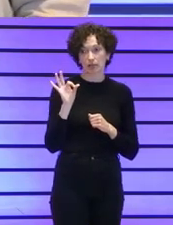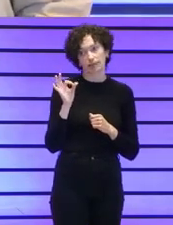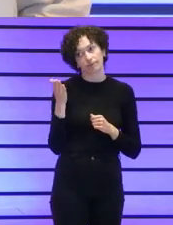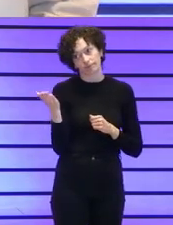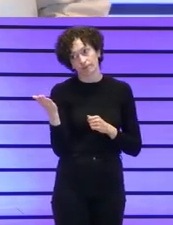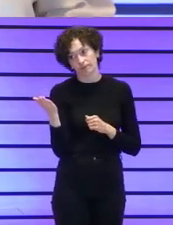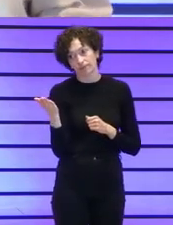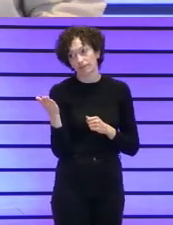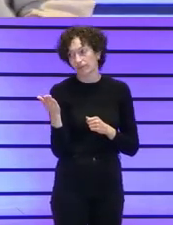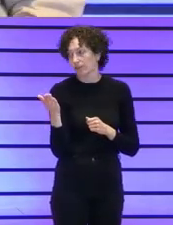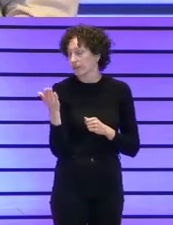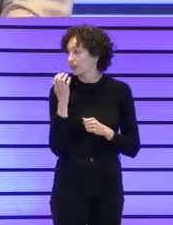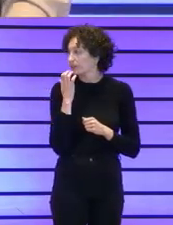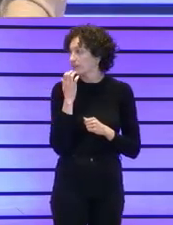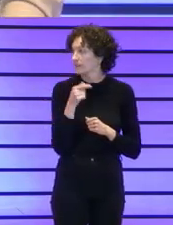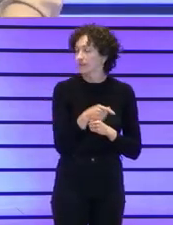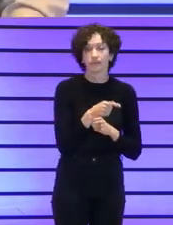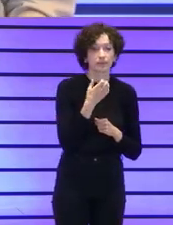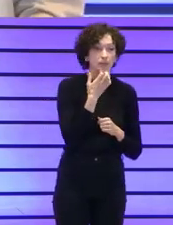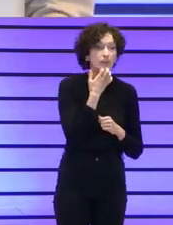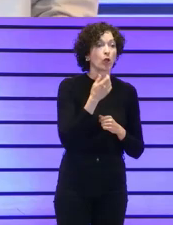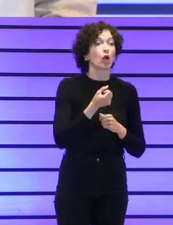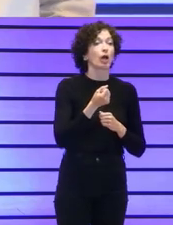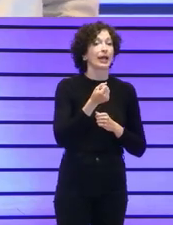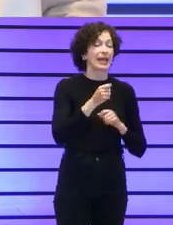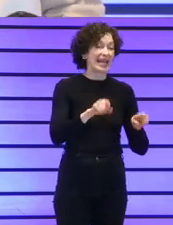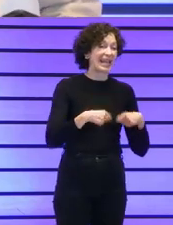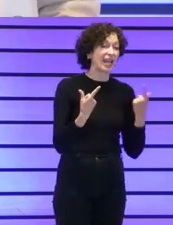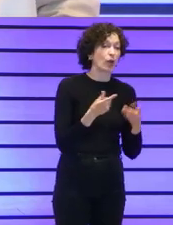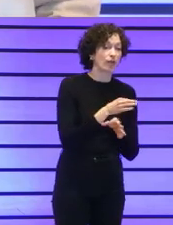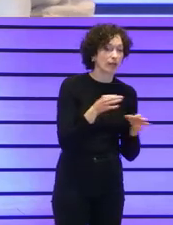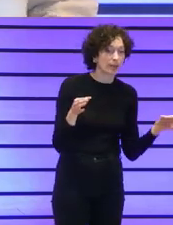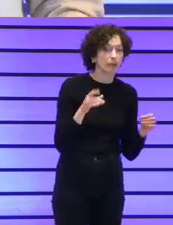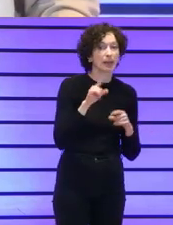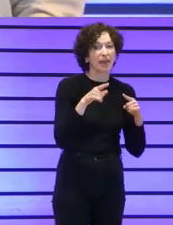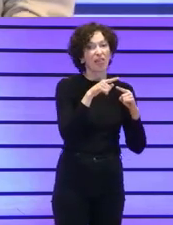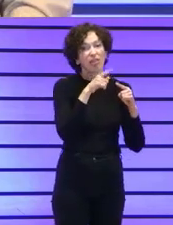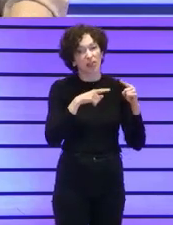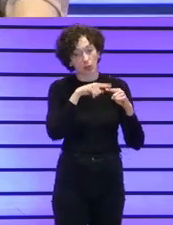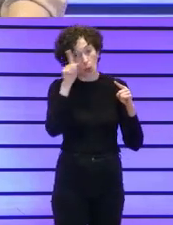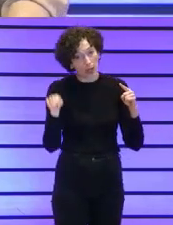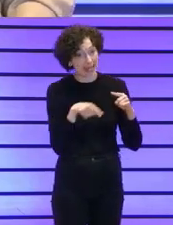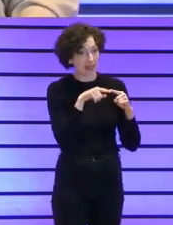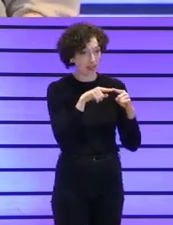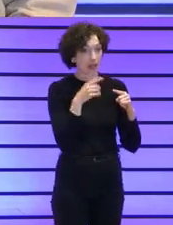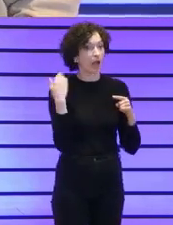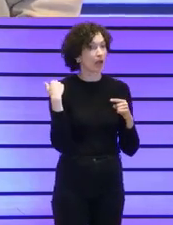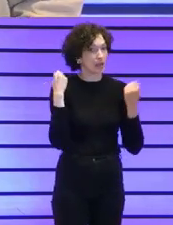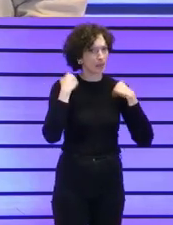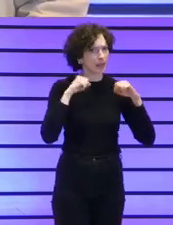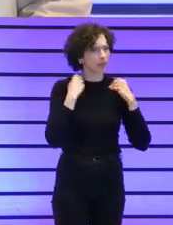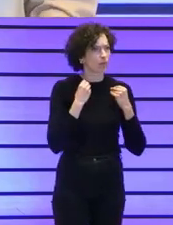entran, perdón, consideraciones, por ejemplo, de ecoeficiencia, pero también de circularidad. Ayer hemos visto unas prácticas alucinantes,